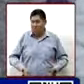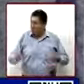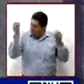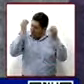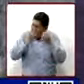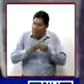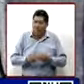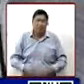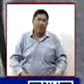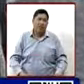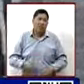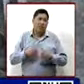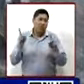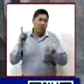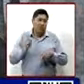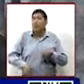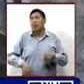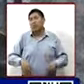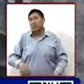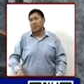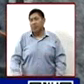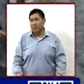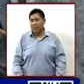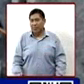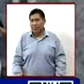mucho más, pero no puedo.